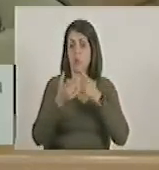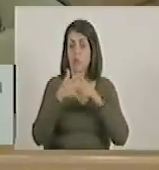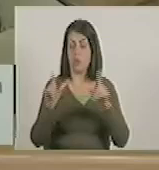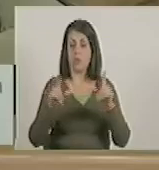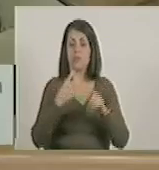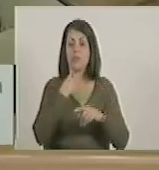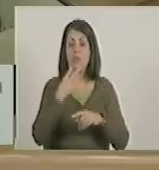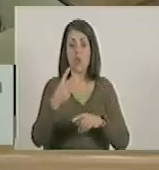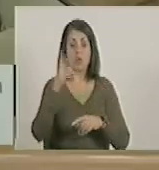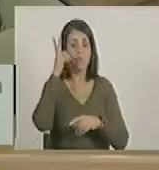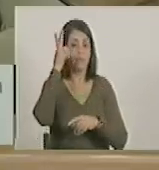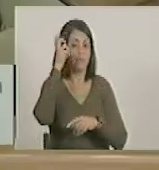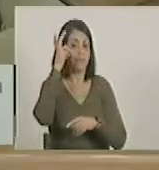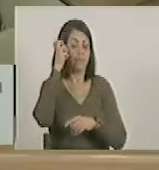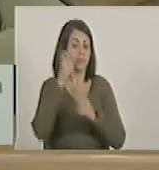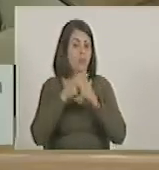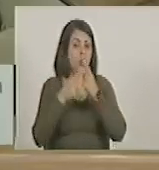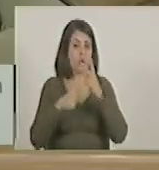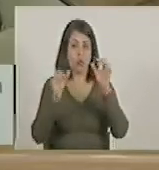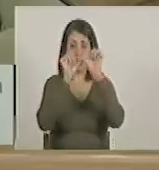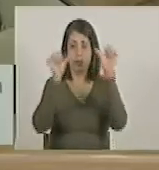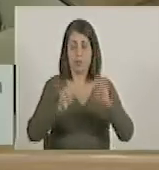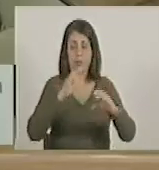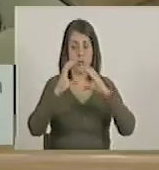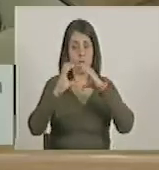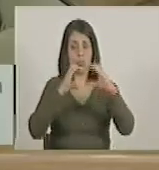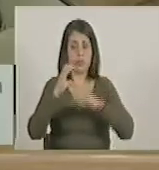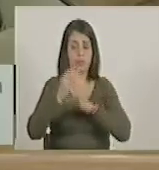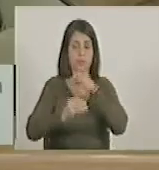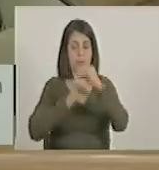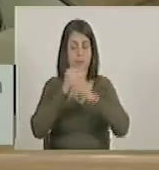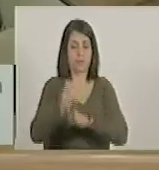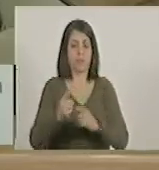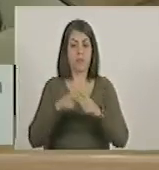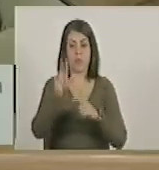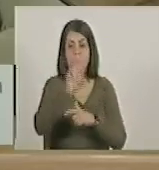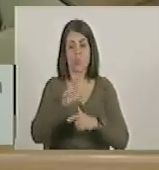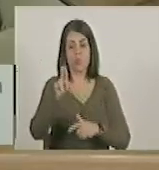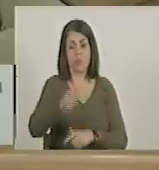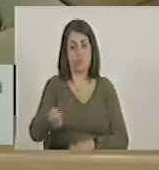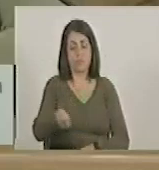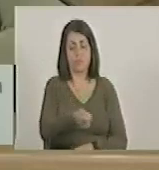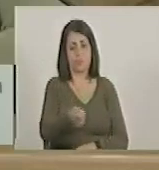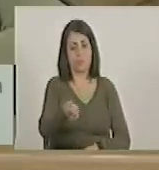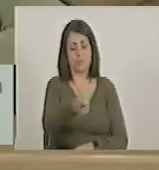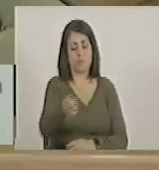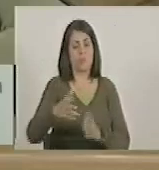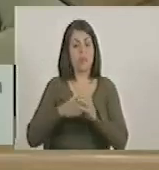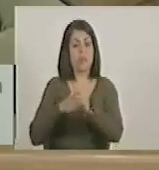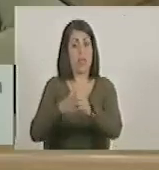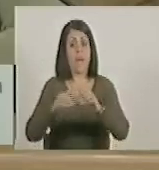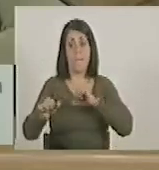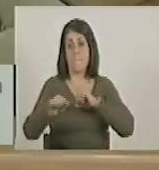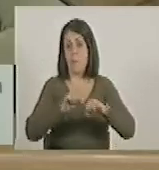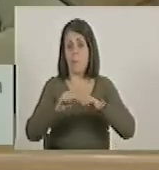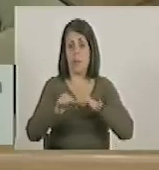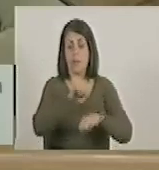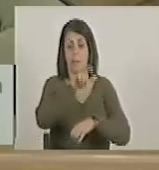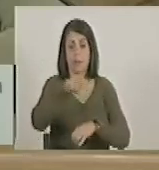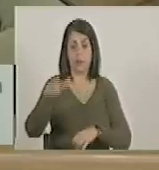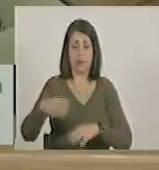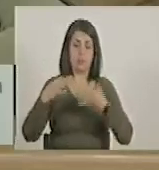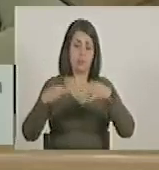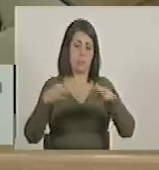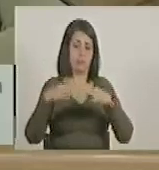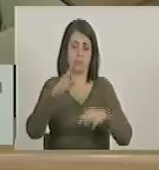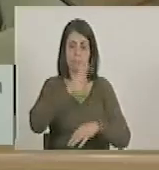de voz digitalizados y otros sistemas de comunicación en el uso del bastón, orientación y movilidad para su